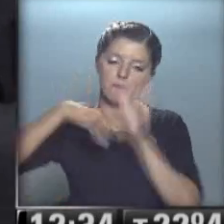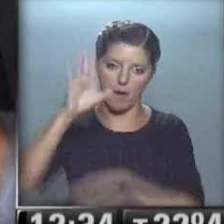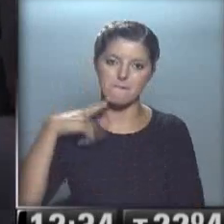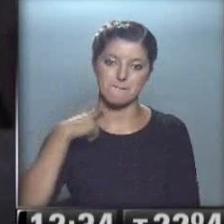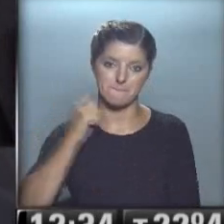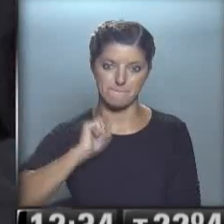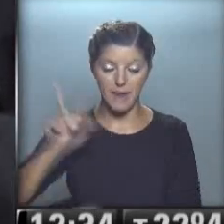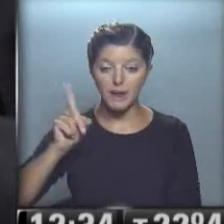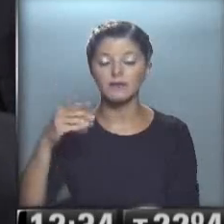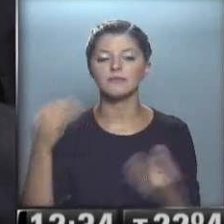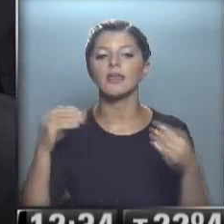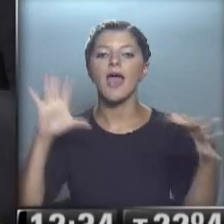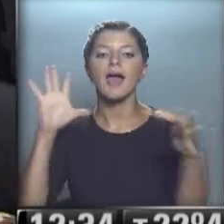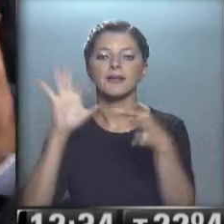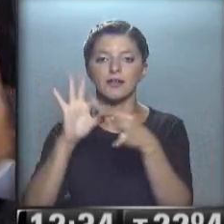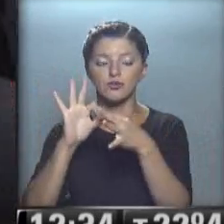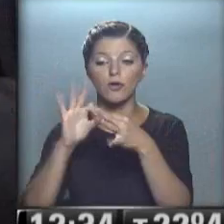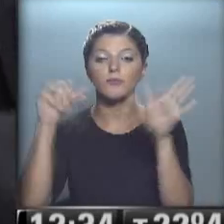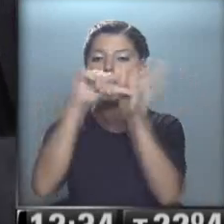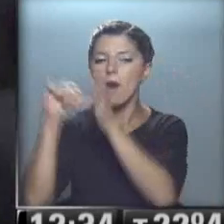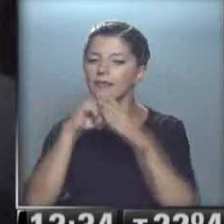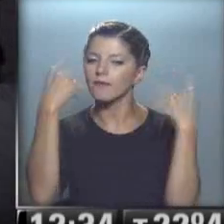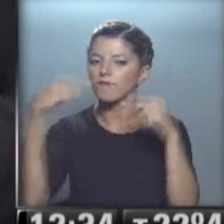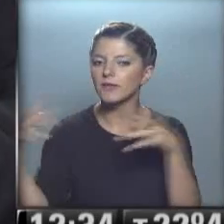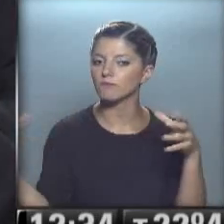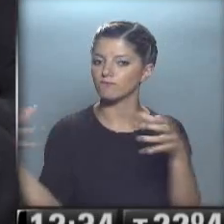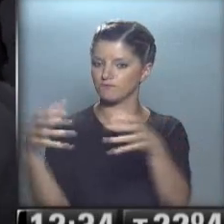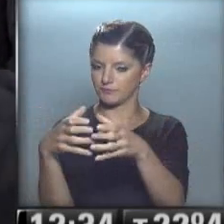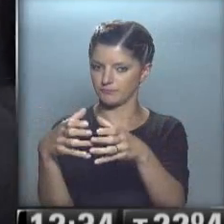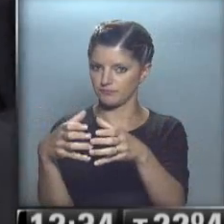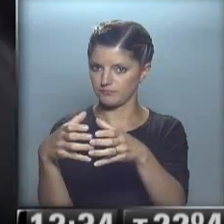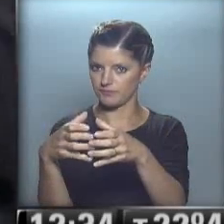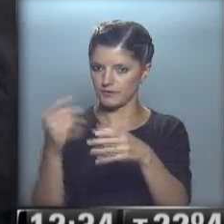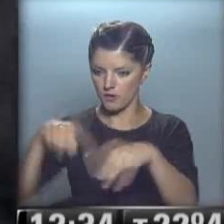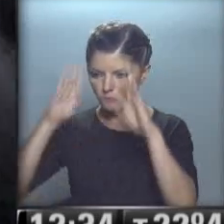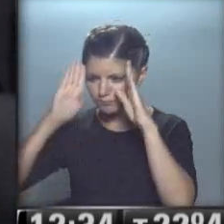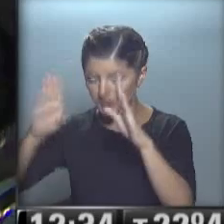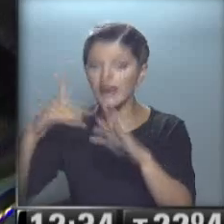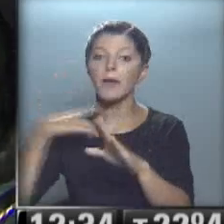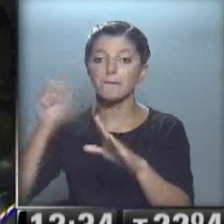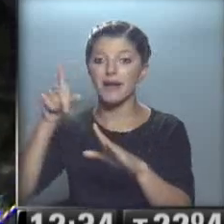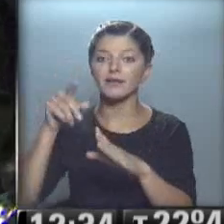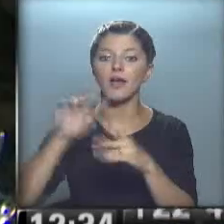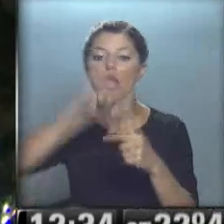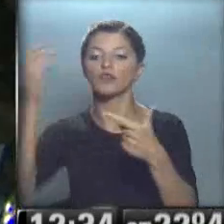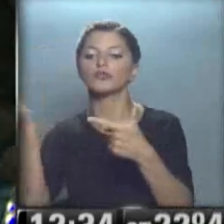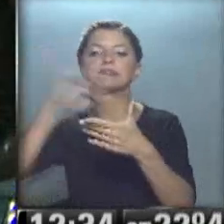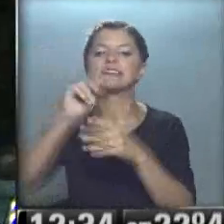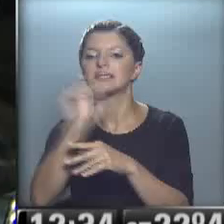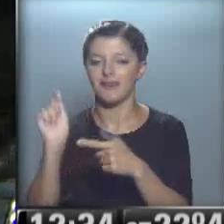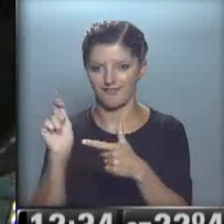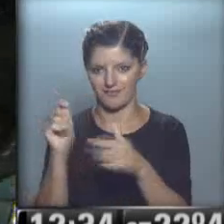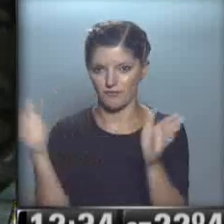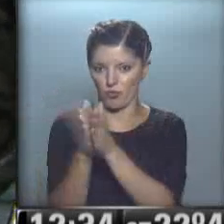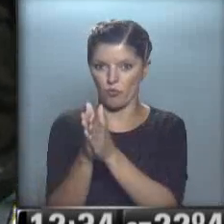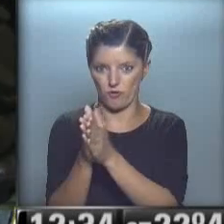la relación entre los encuentros bilaterales que prestaba a los que se le prestaba más atención era España con España se reuna